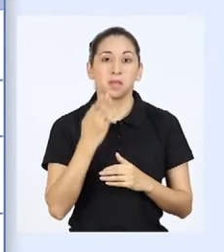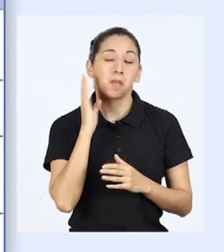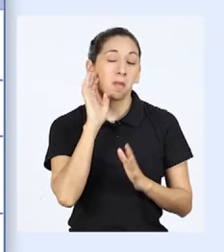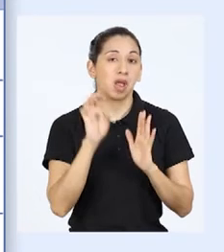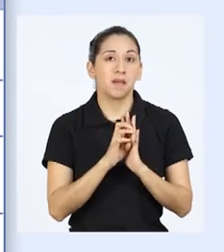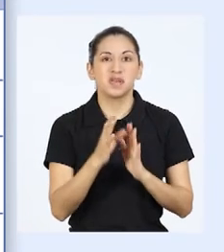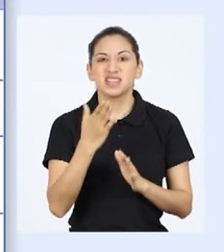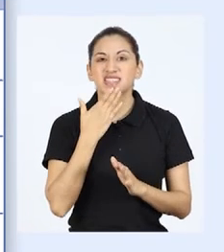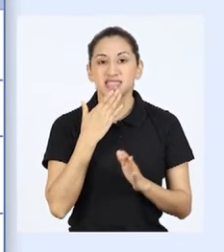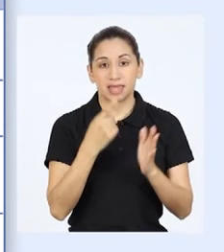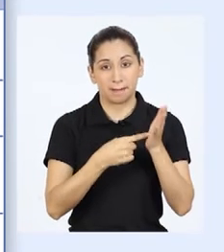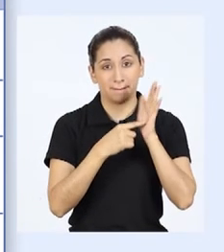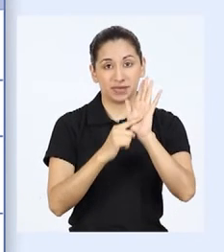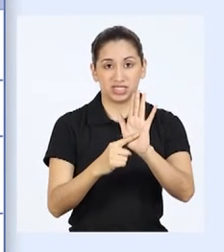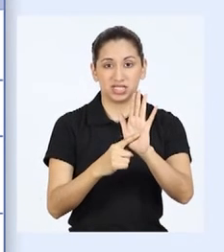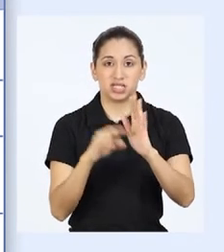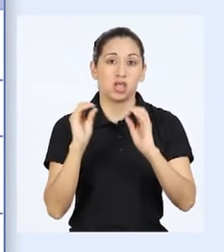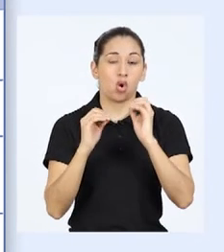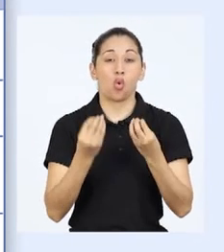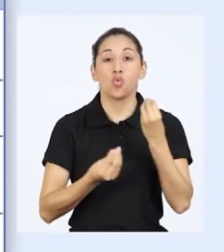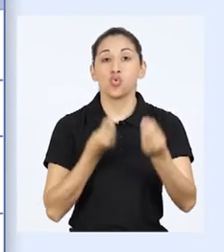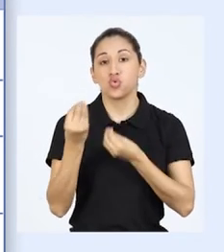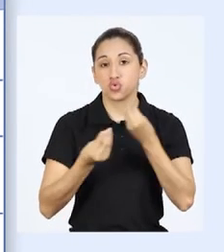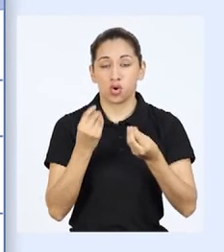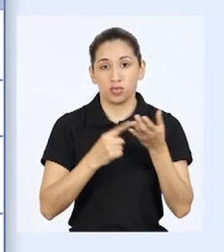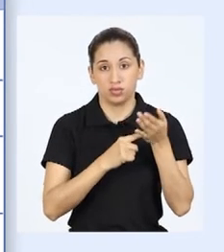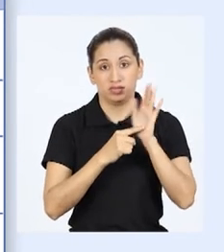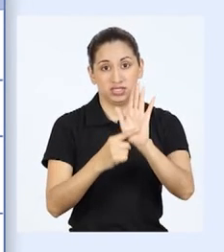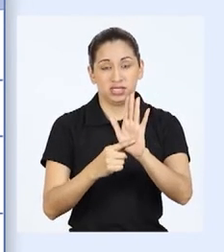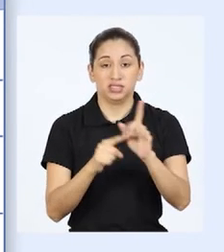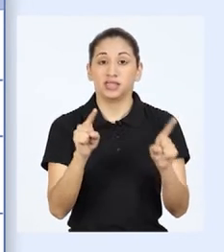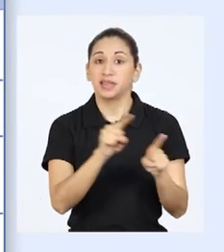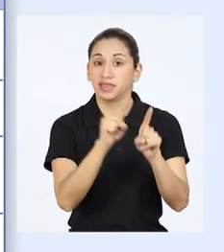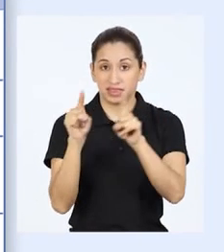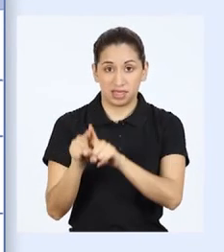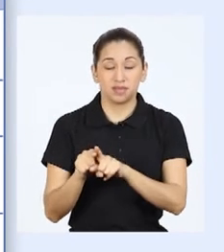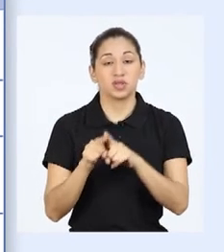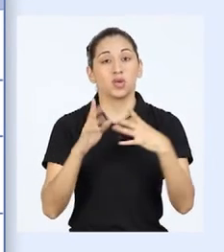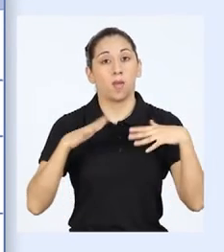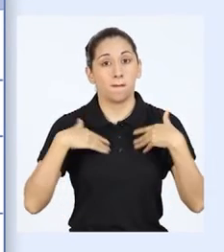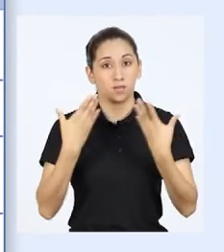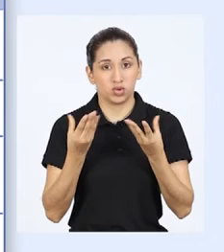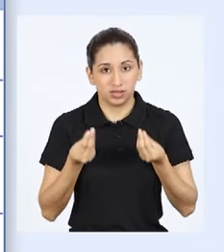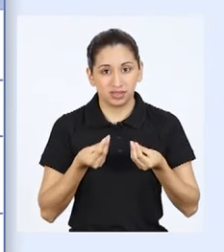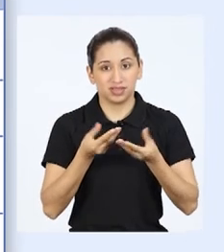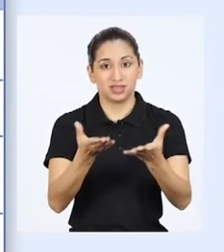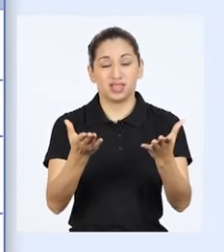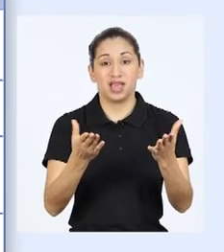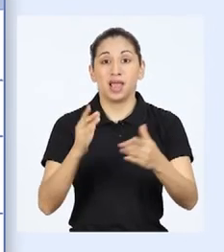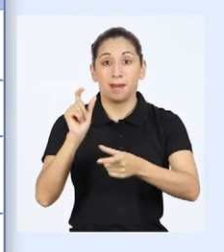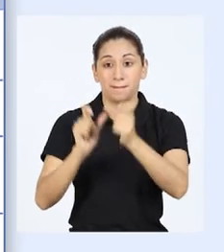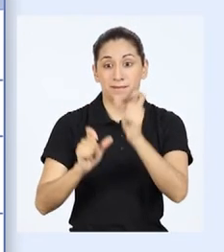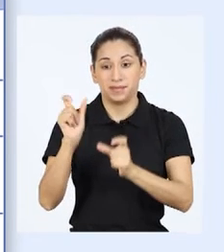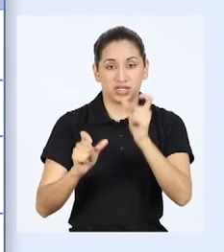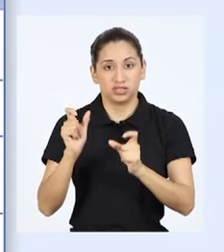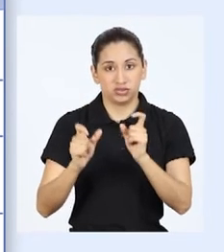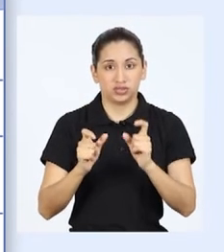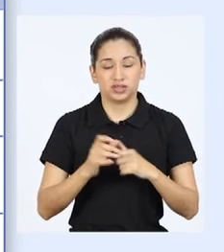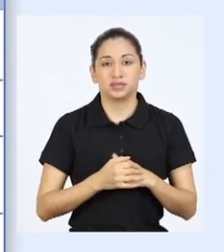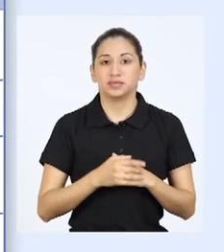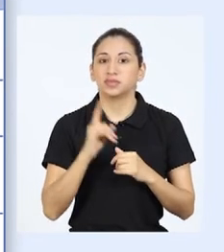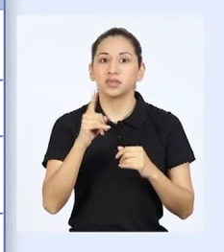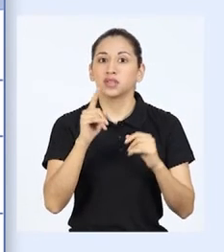presenta o cómo debe presentarse. También podríamos incorporar al público al que se dirige,